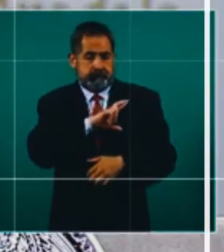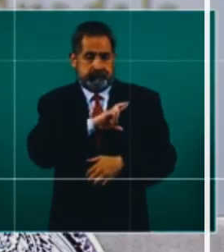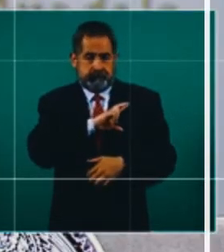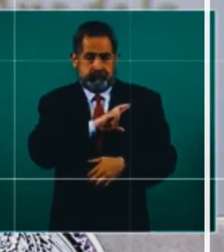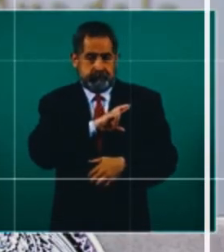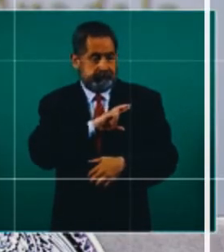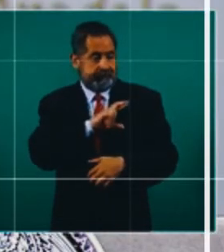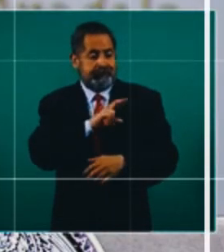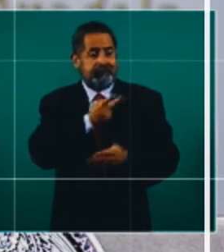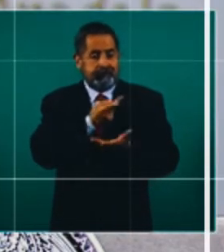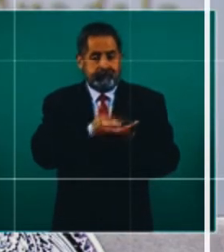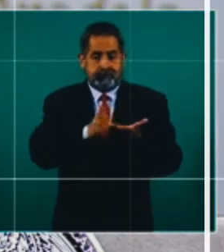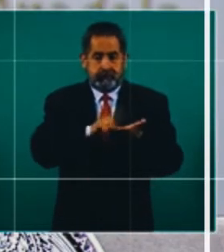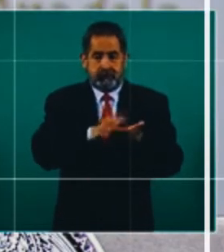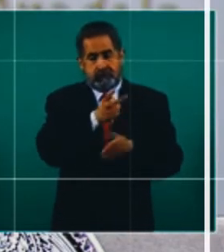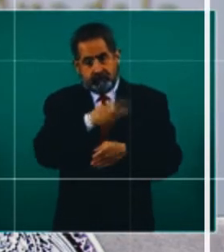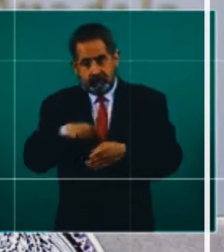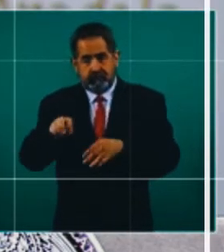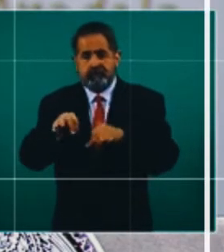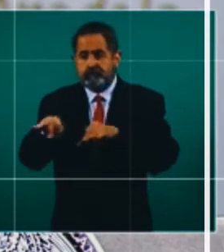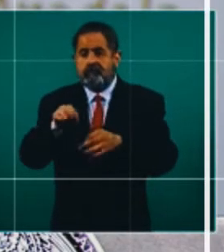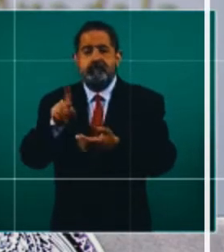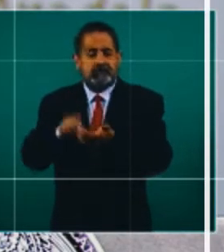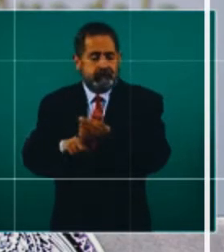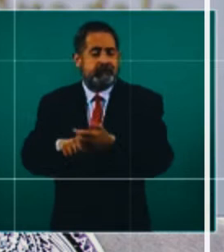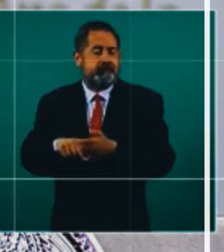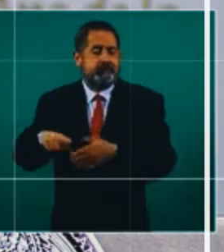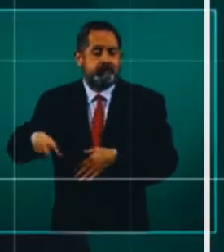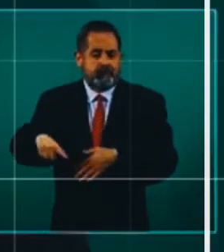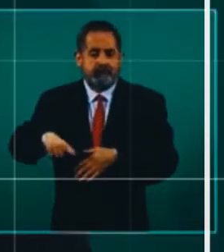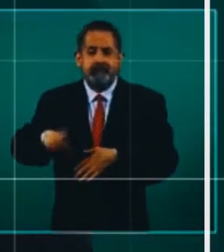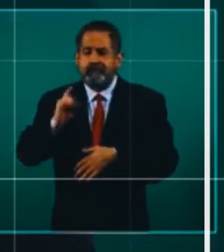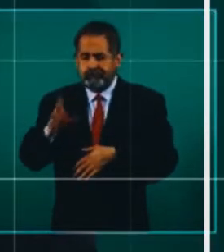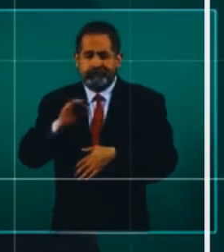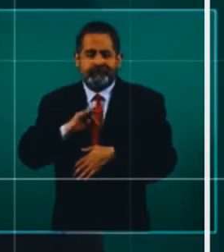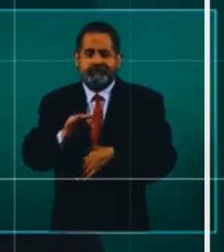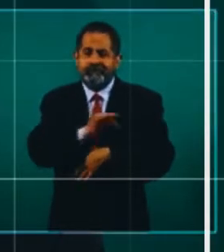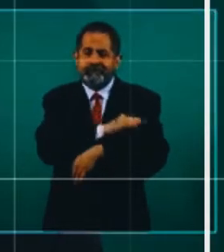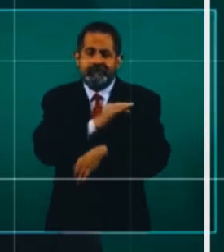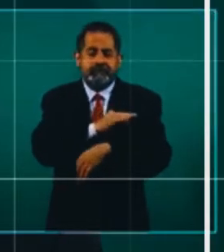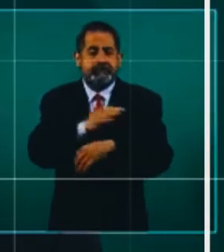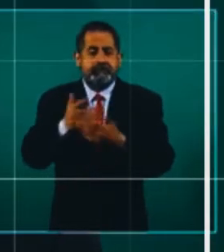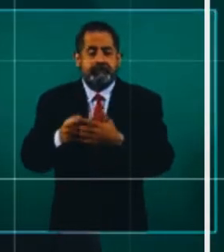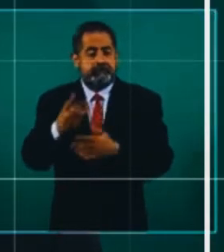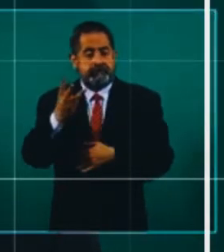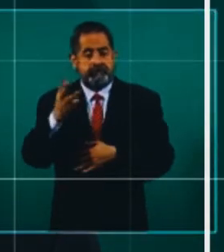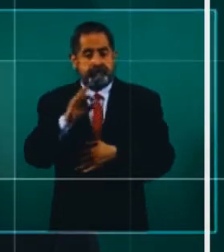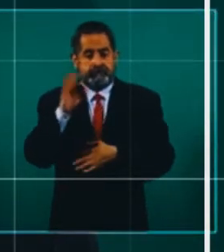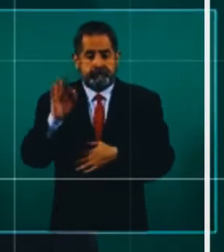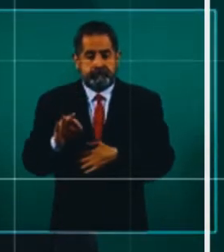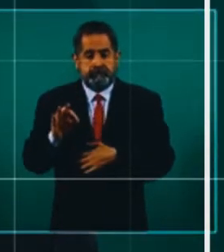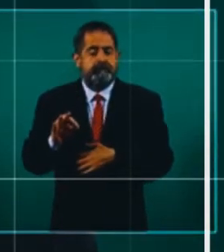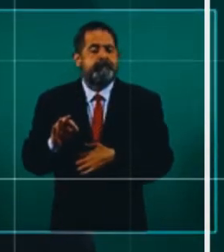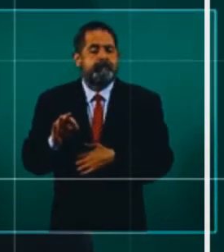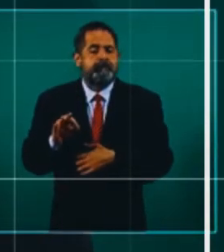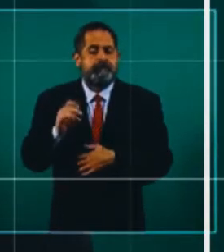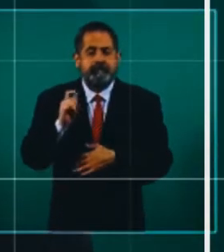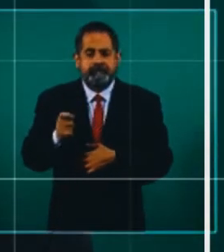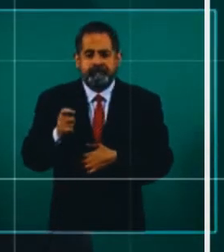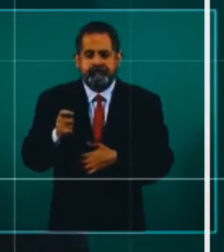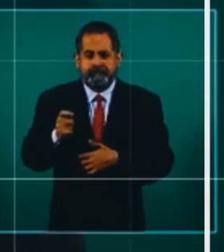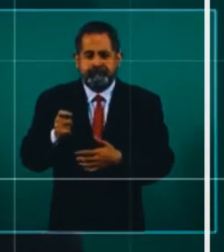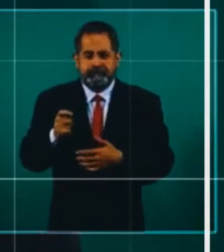también trabajan en el sector público y fueron vacunadas en el sector público. Es decir, este 3% de cobertura